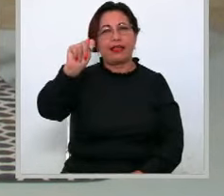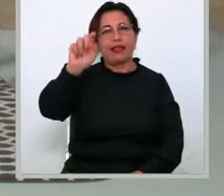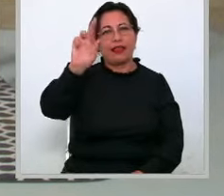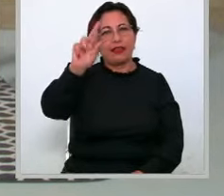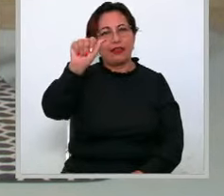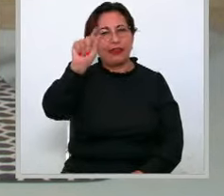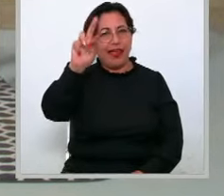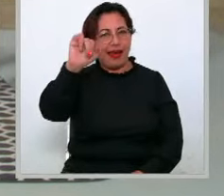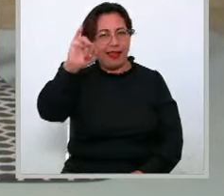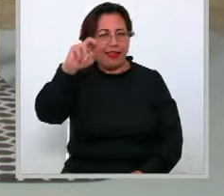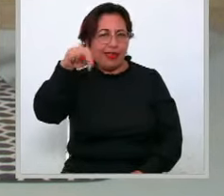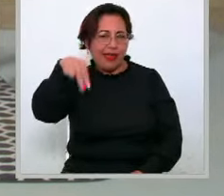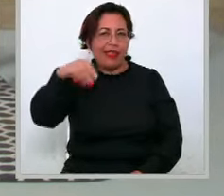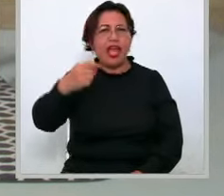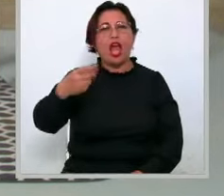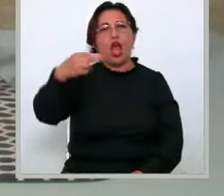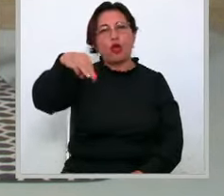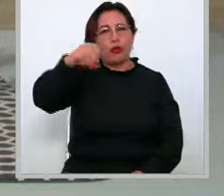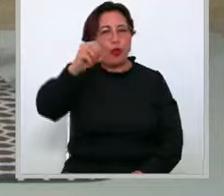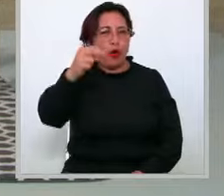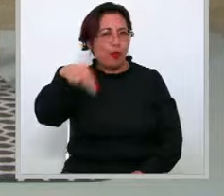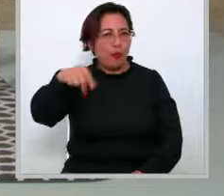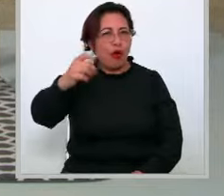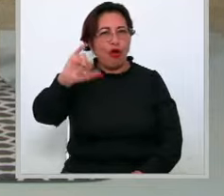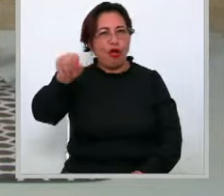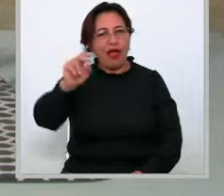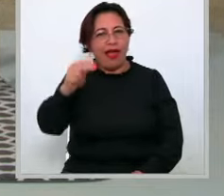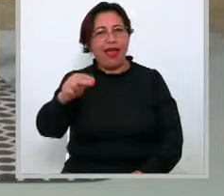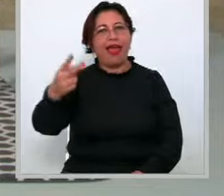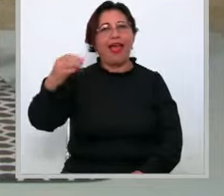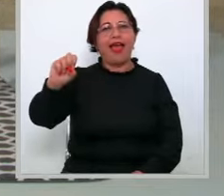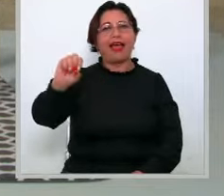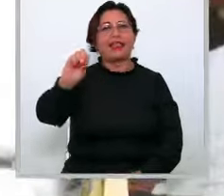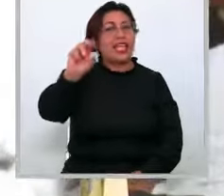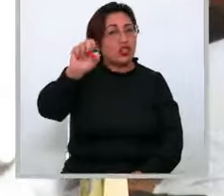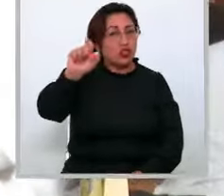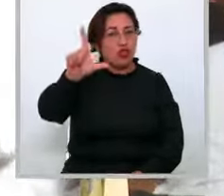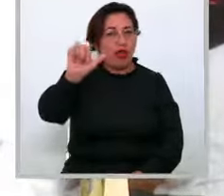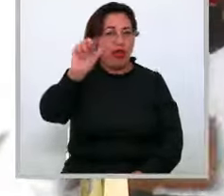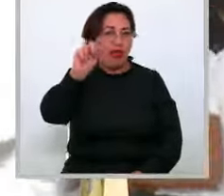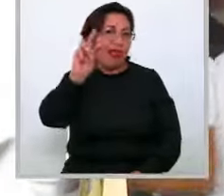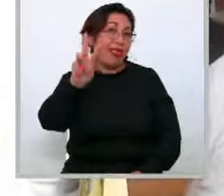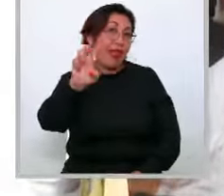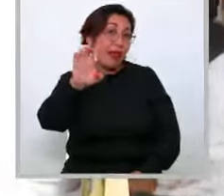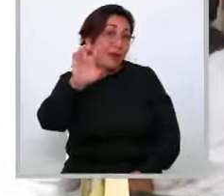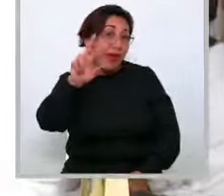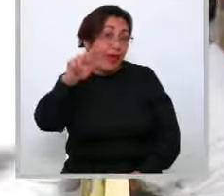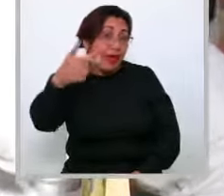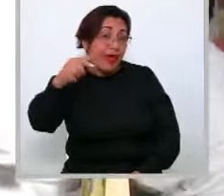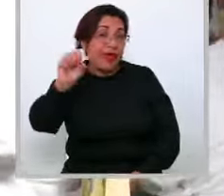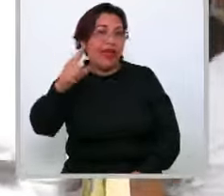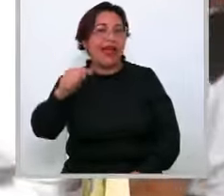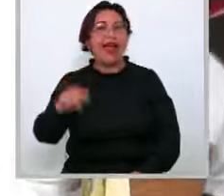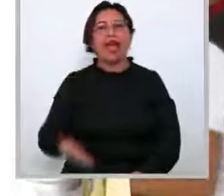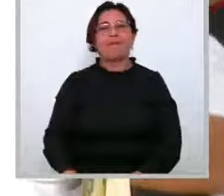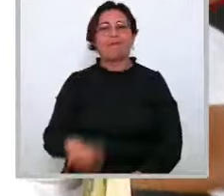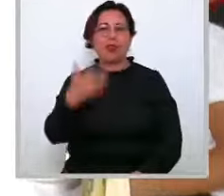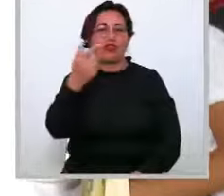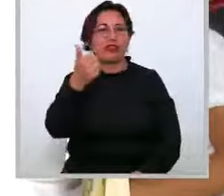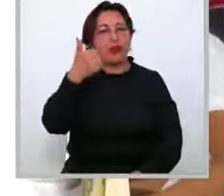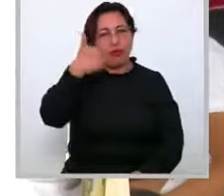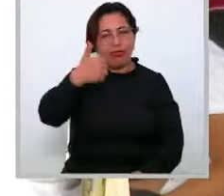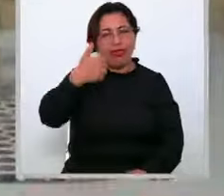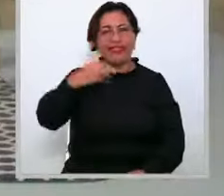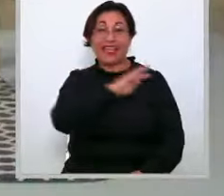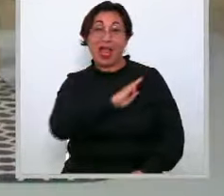Sur, tenemos Miahuatlán, Monjas, Villa Sola de Vega, en fin, tenemos ahorita los 56 municipios,